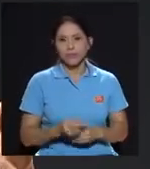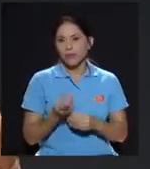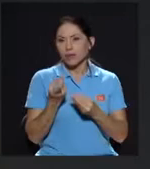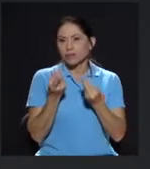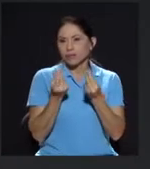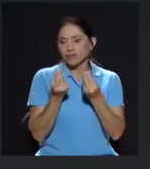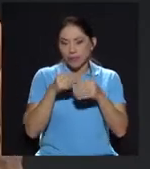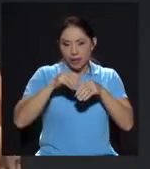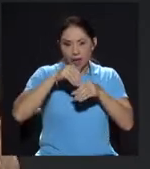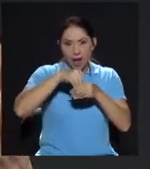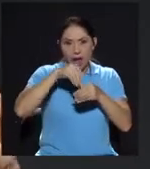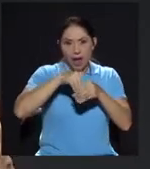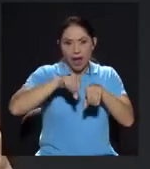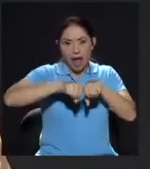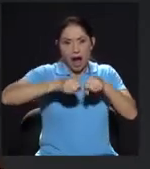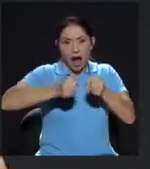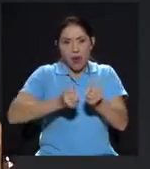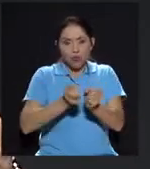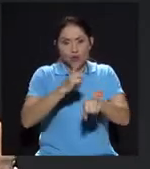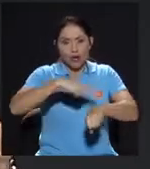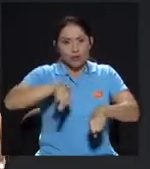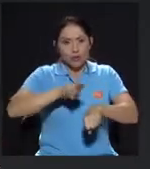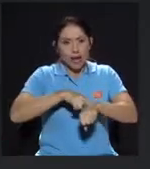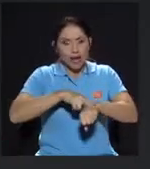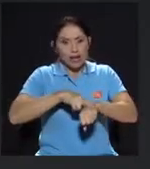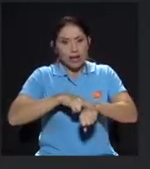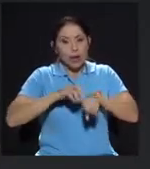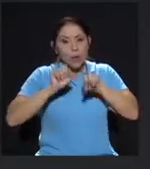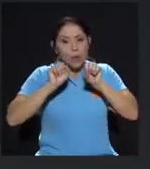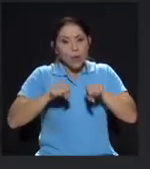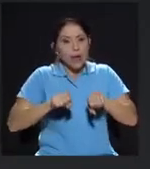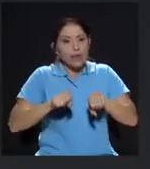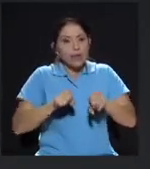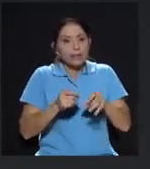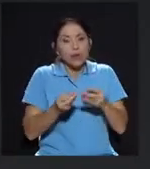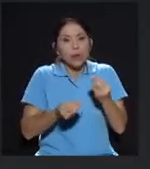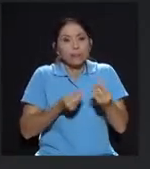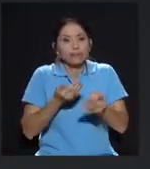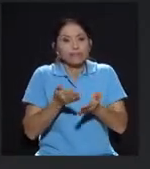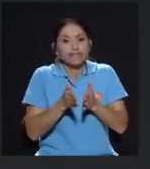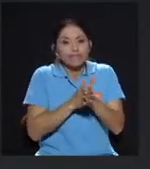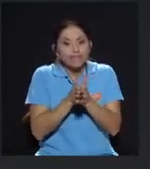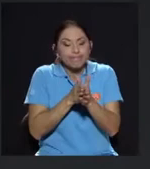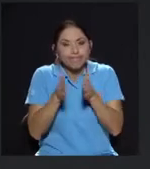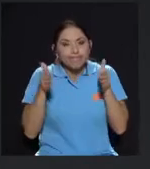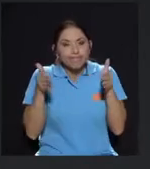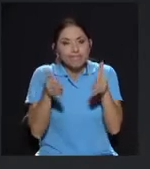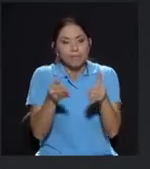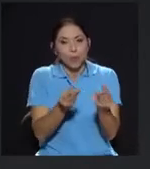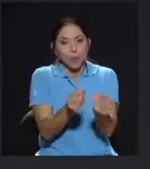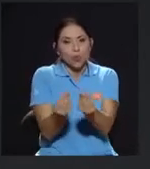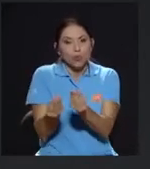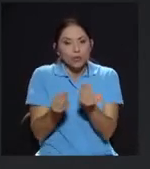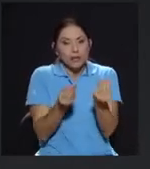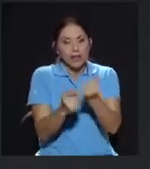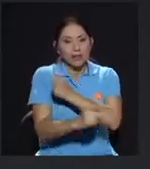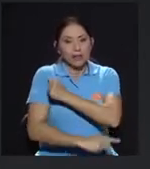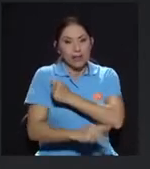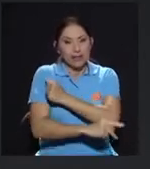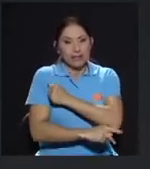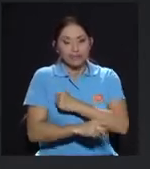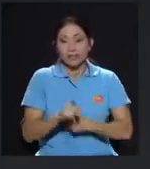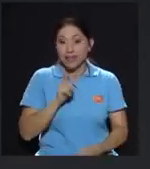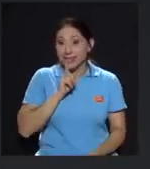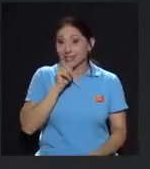se puede canalizar mejor hacia la actividad productiva del país si bien es cierto la ley en